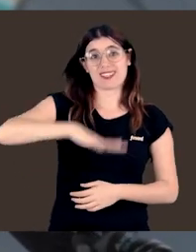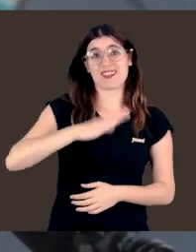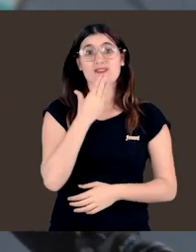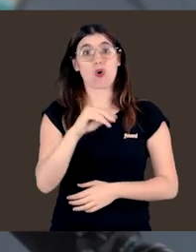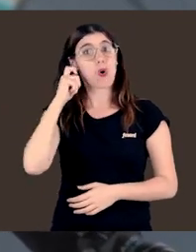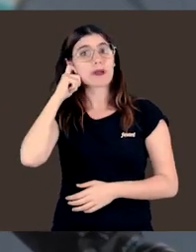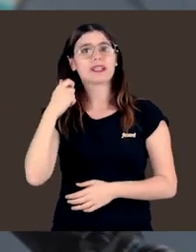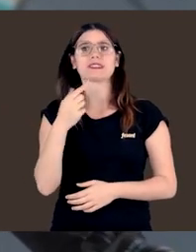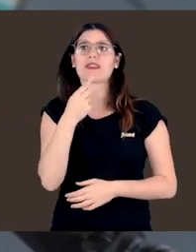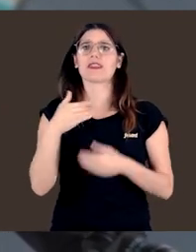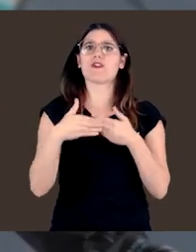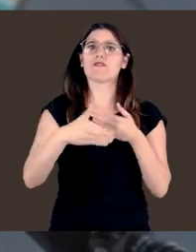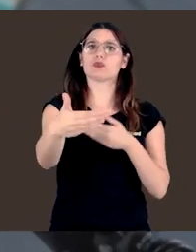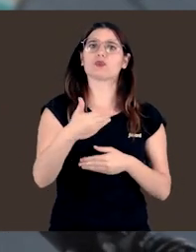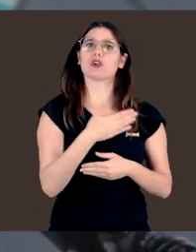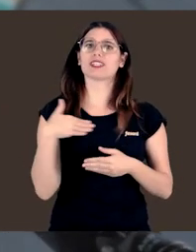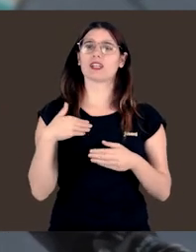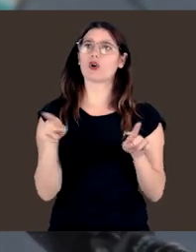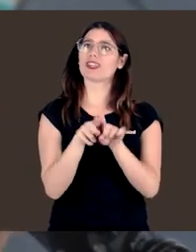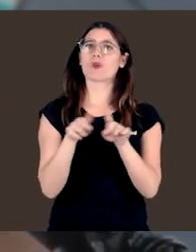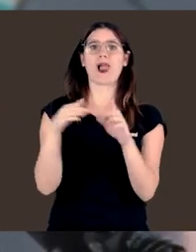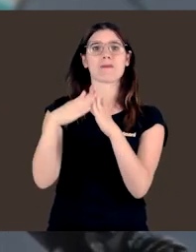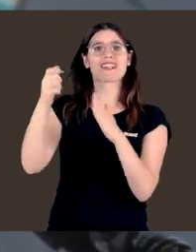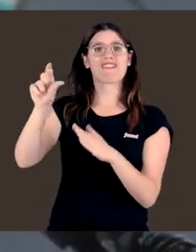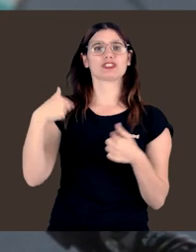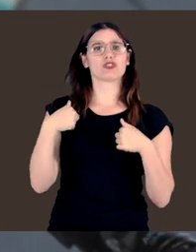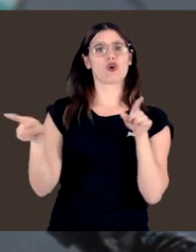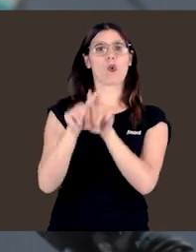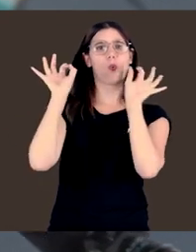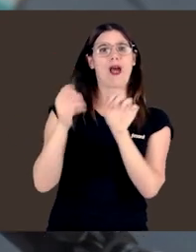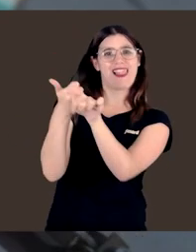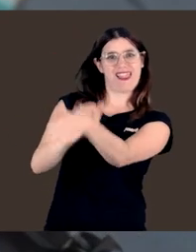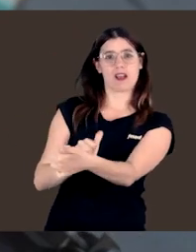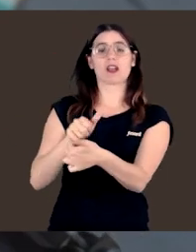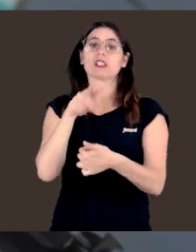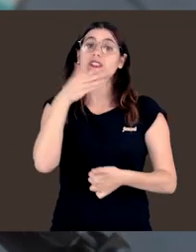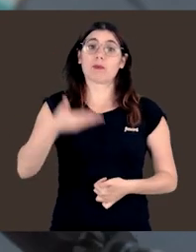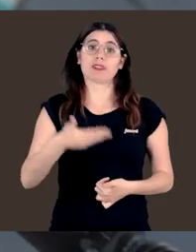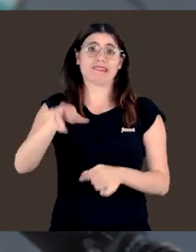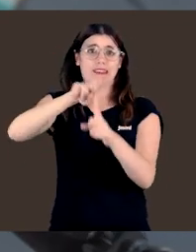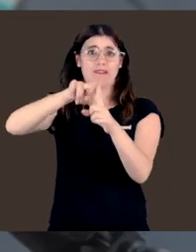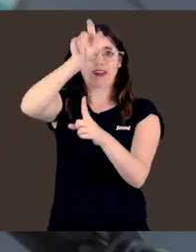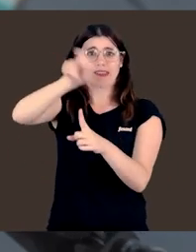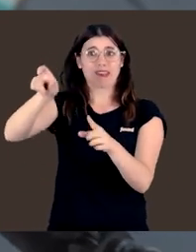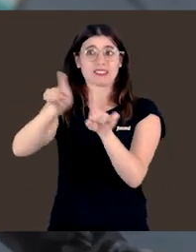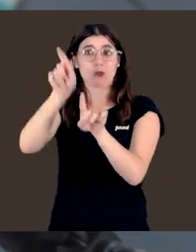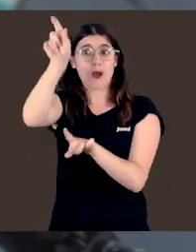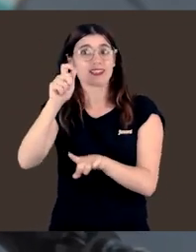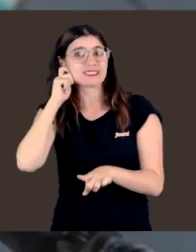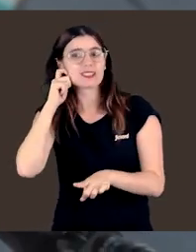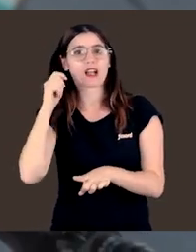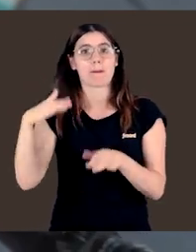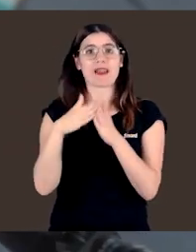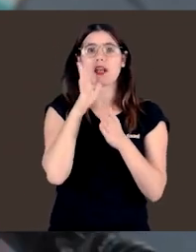las jóvenes puedan decir de mayor quiero ser como María Blasco. Por eso es muy importante contar con referentes como